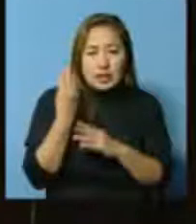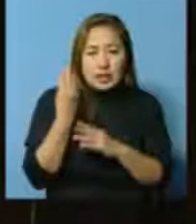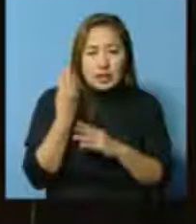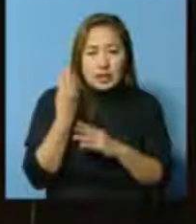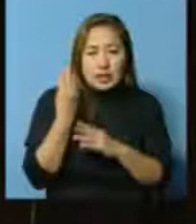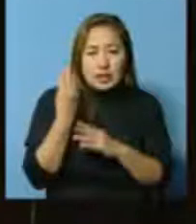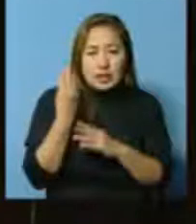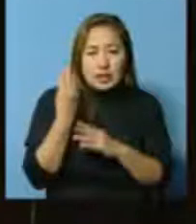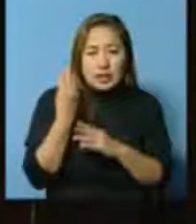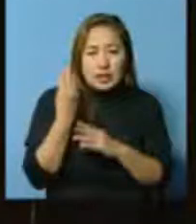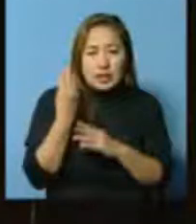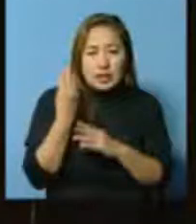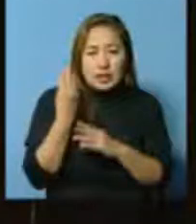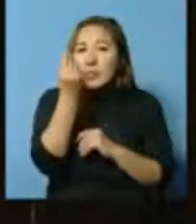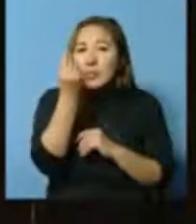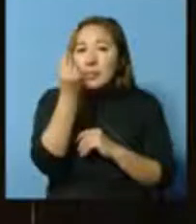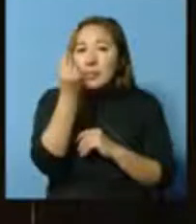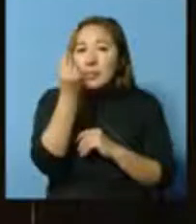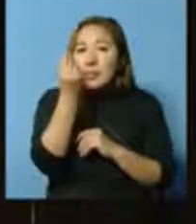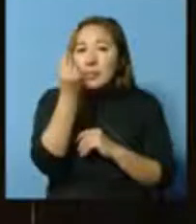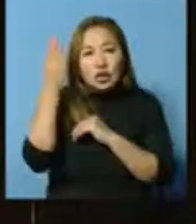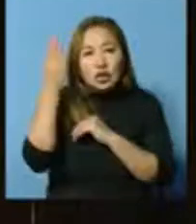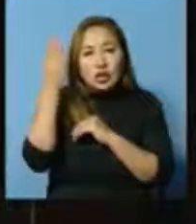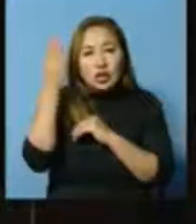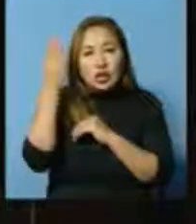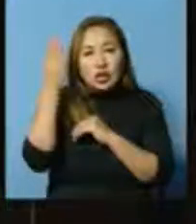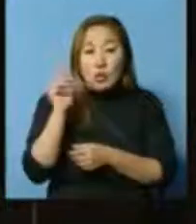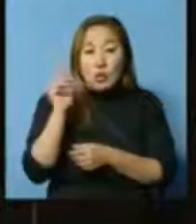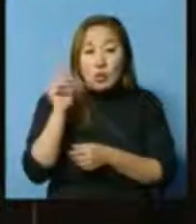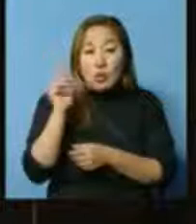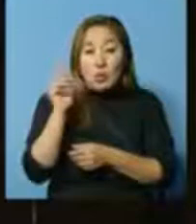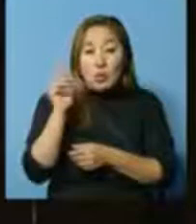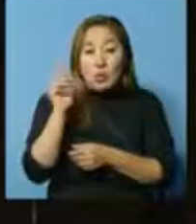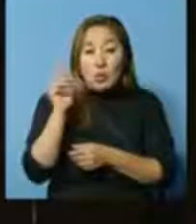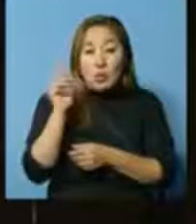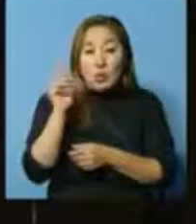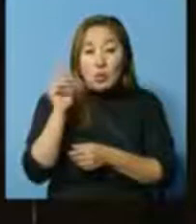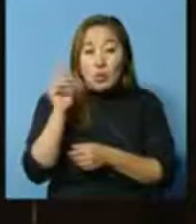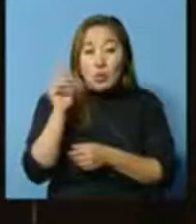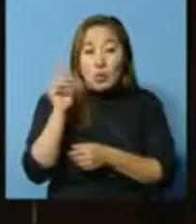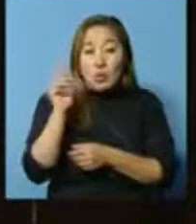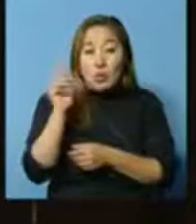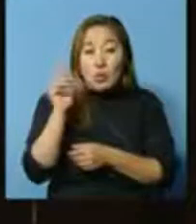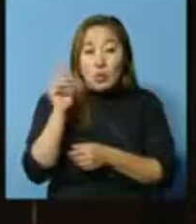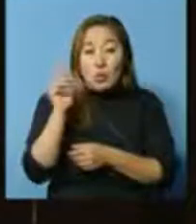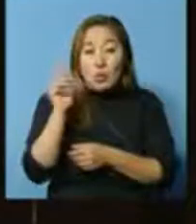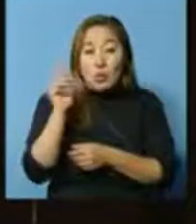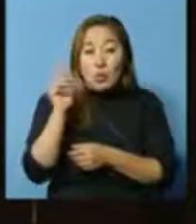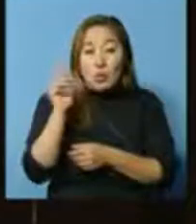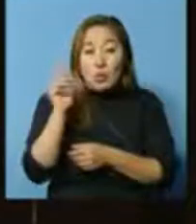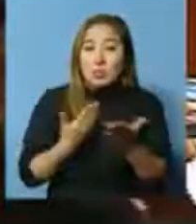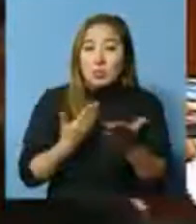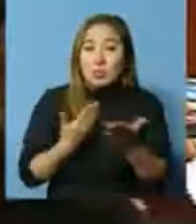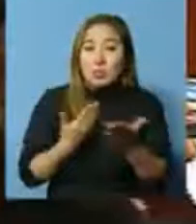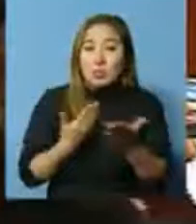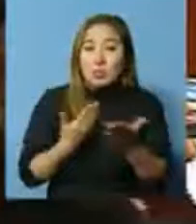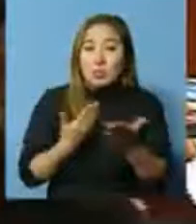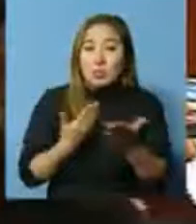de una cuenta única para toda la administración pública enviada por el Ejecutivo. Nosotros sostenemos que